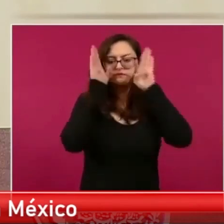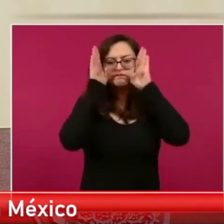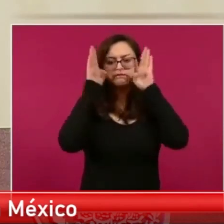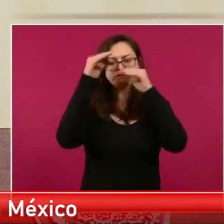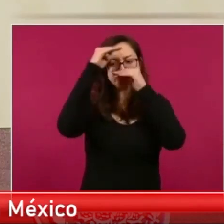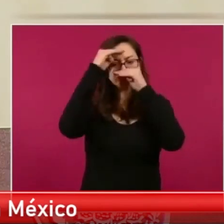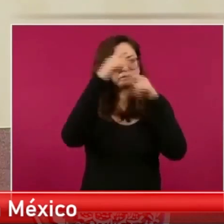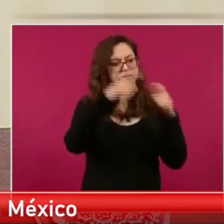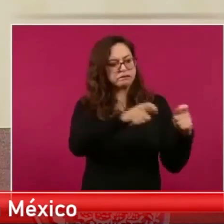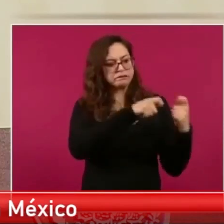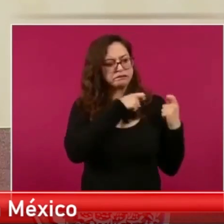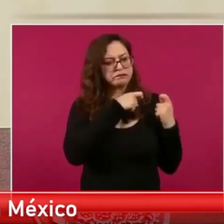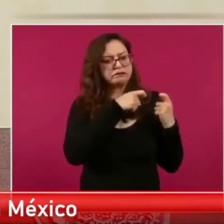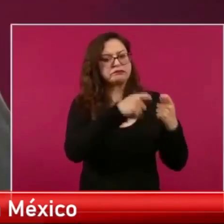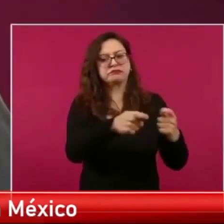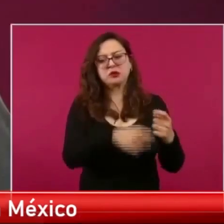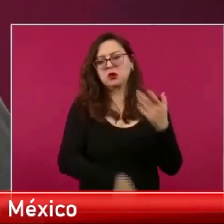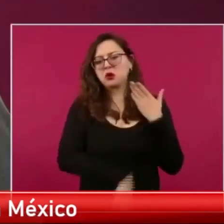reaccionario,